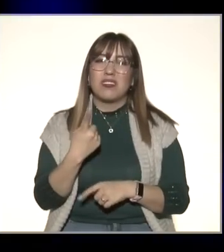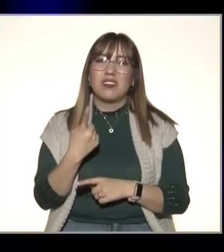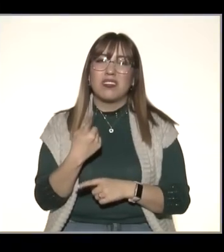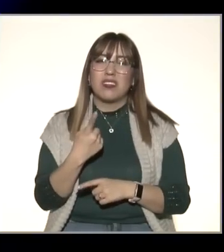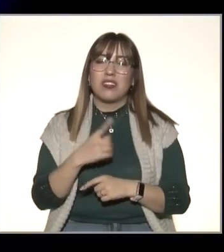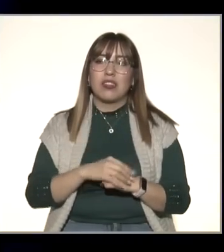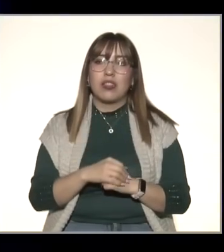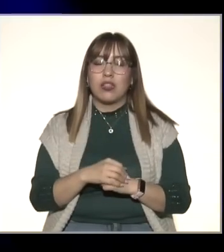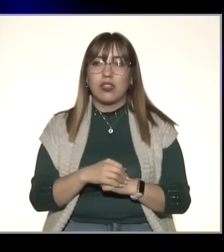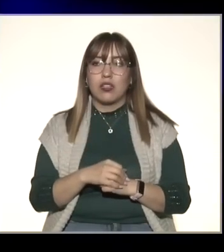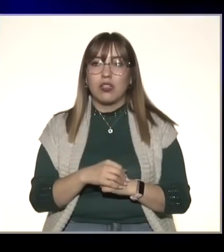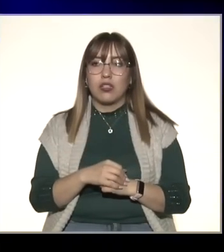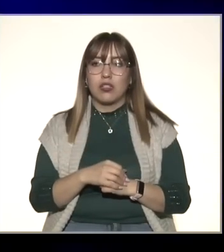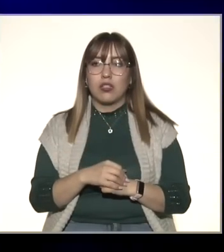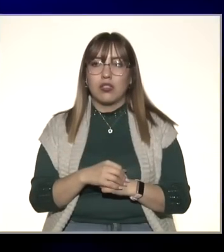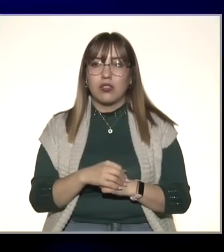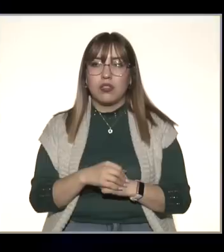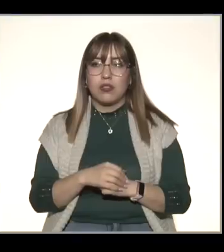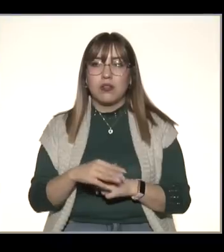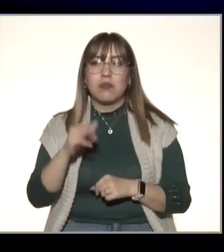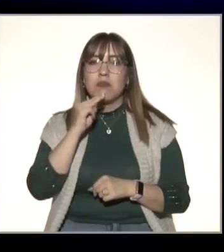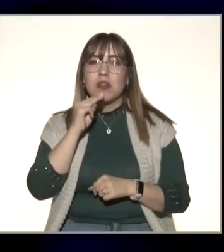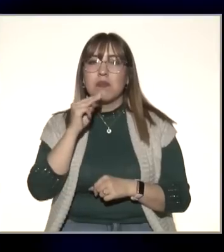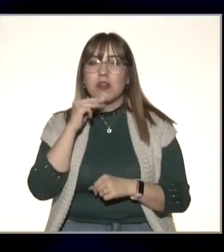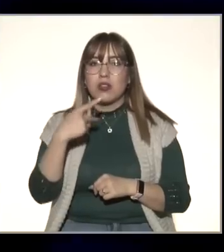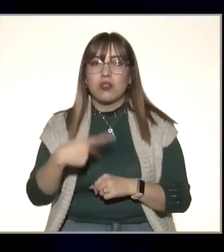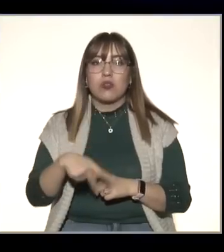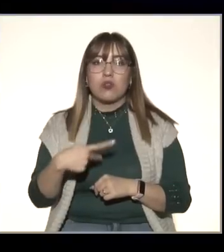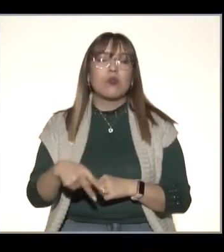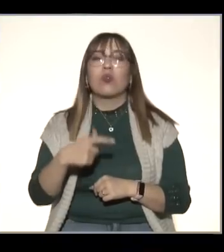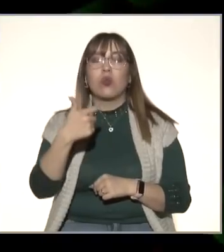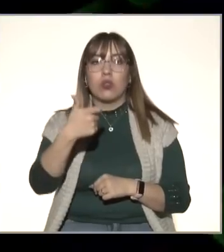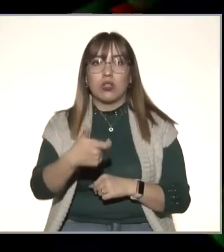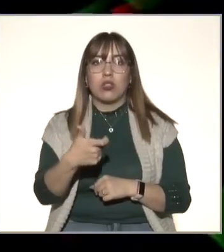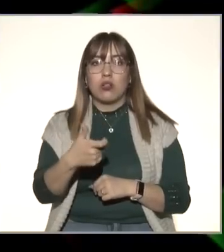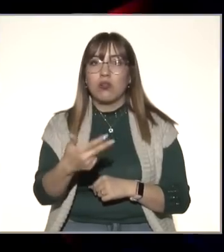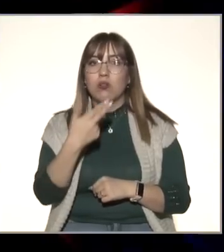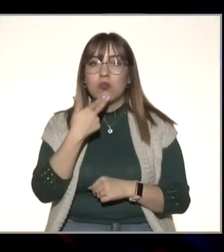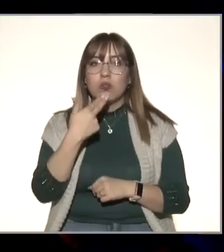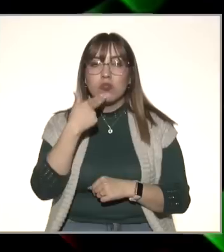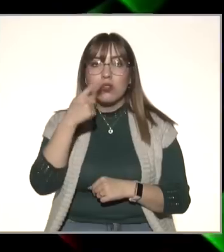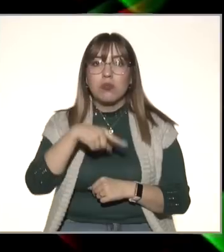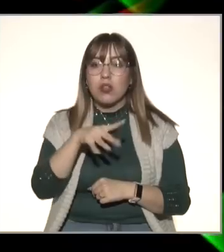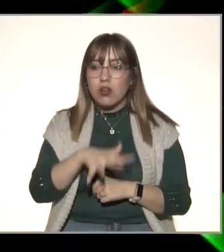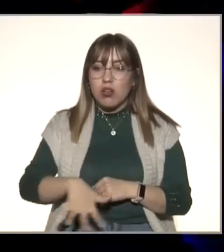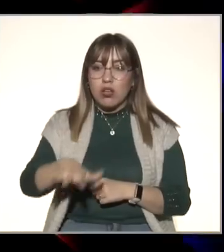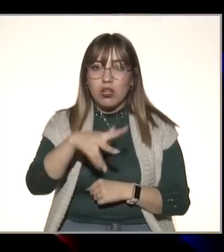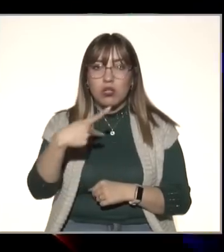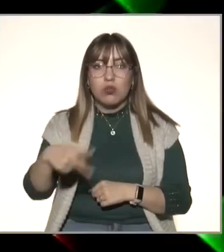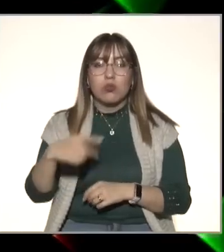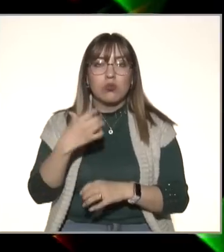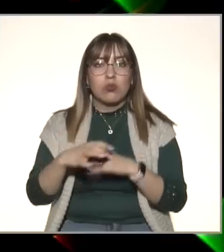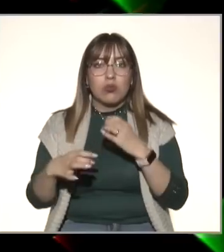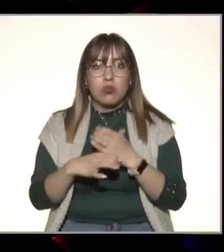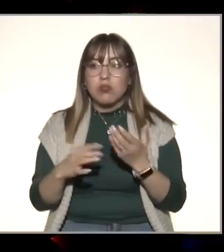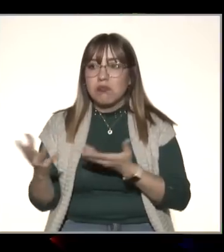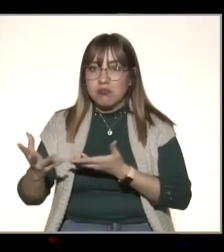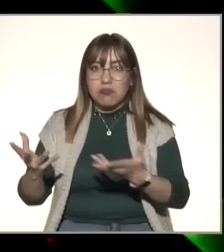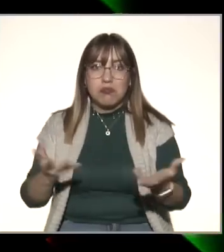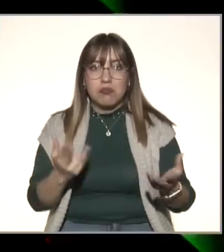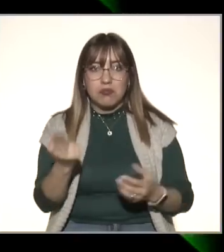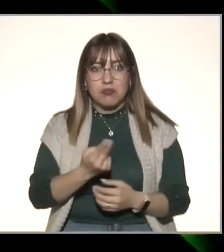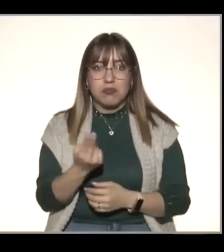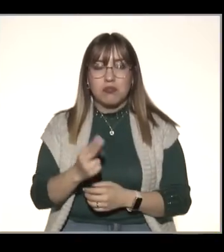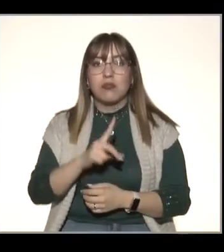mamá como era debido para todo lo que ella necesitara. Cuando una hermana lo